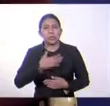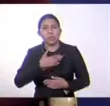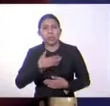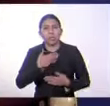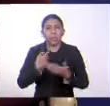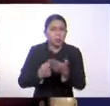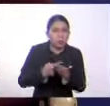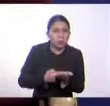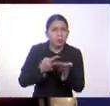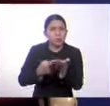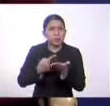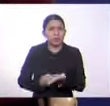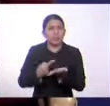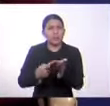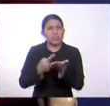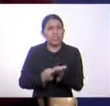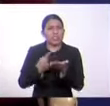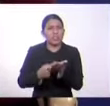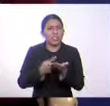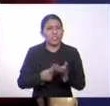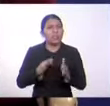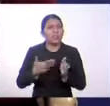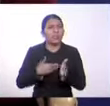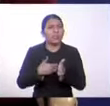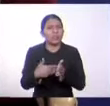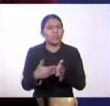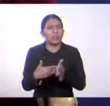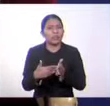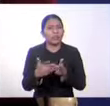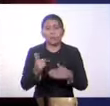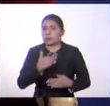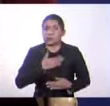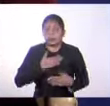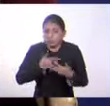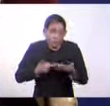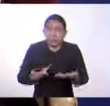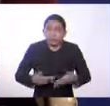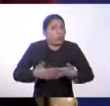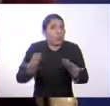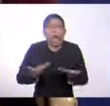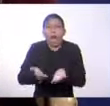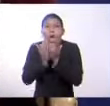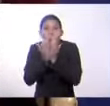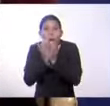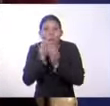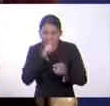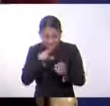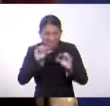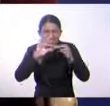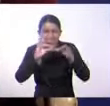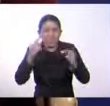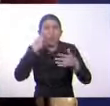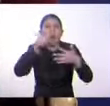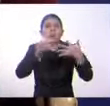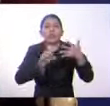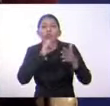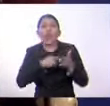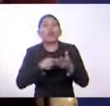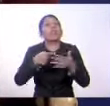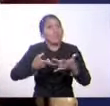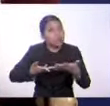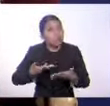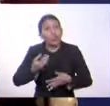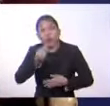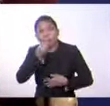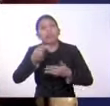lo que mencionaba, doctor, al inicio sobre no hay un derecho que diga el derecho al agua específicamente o a una alimentación